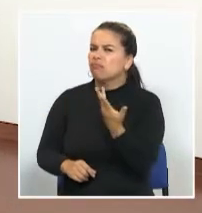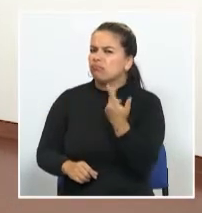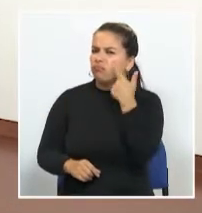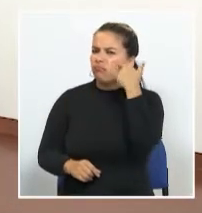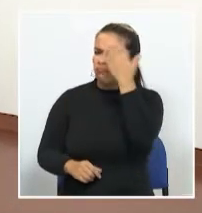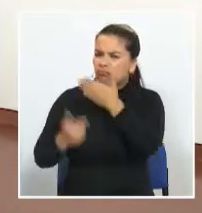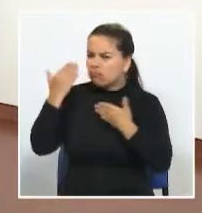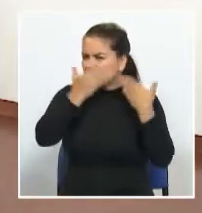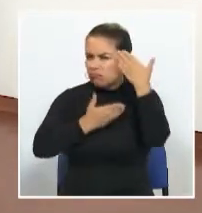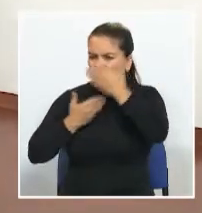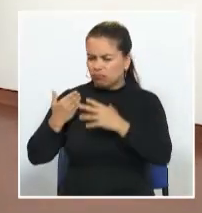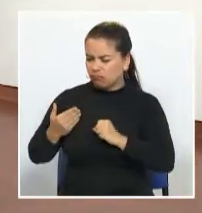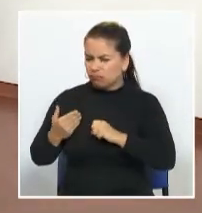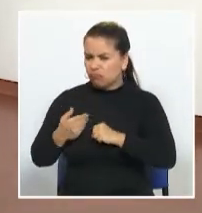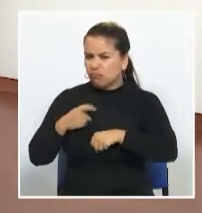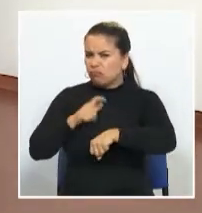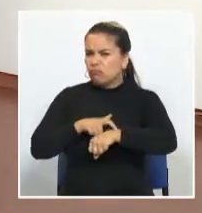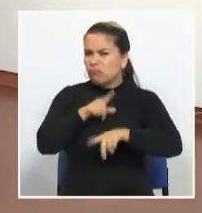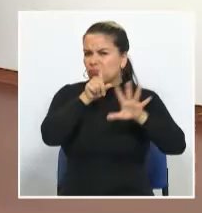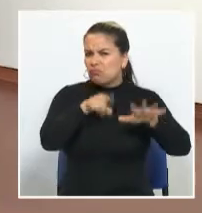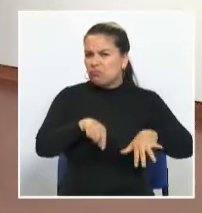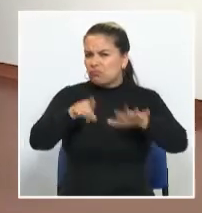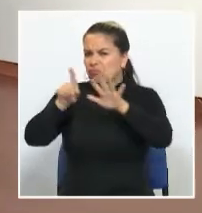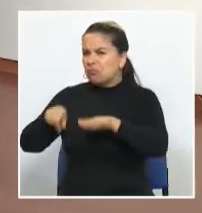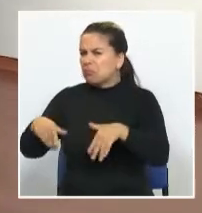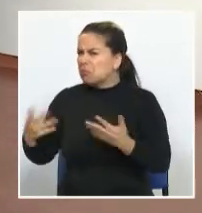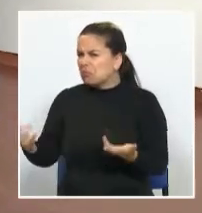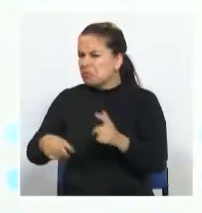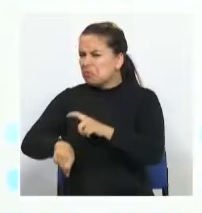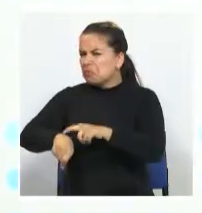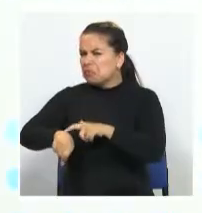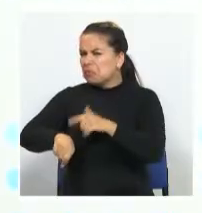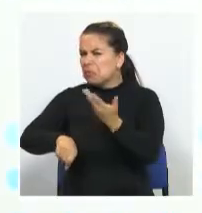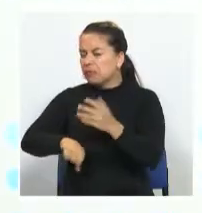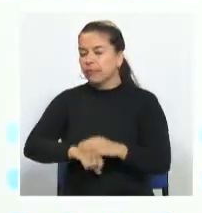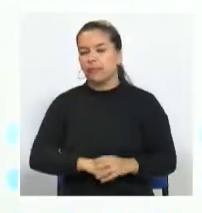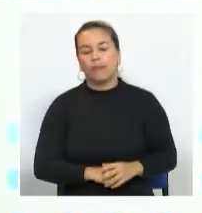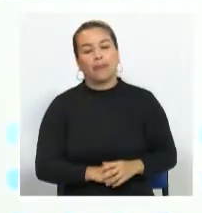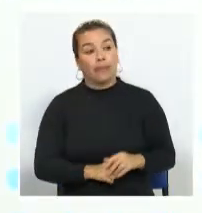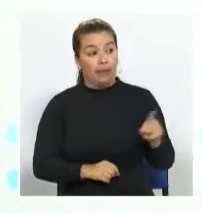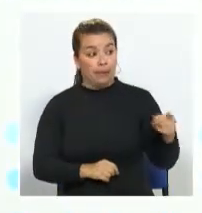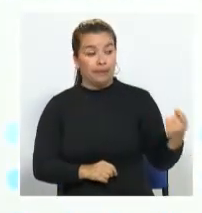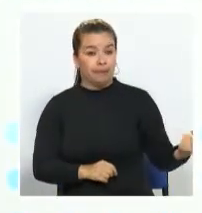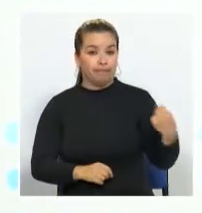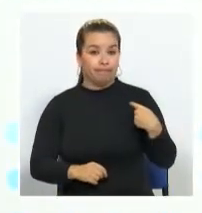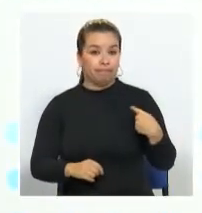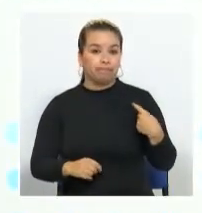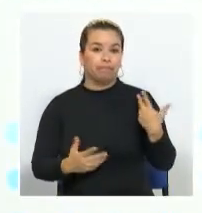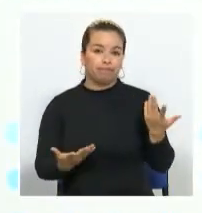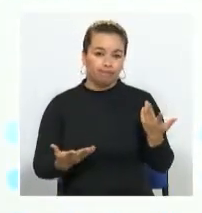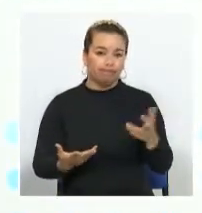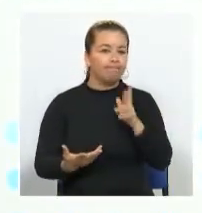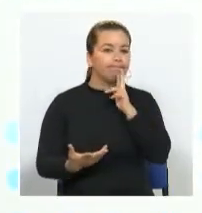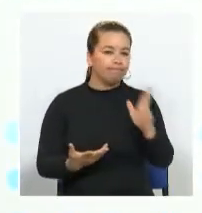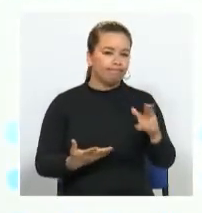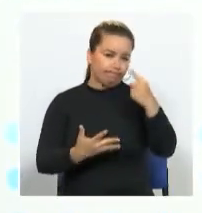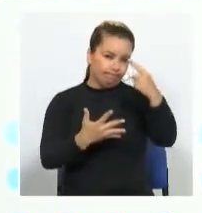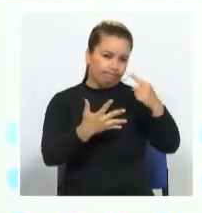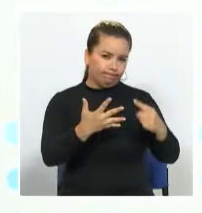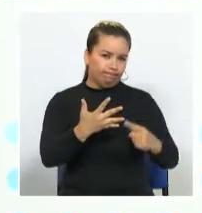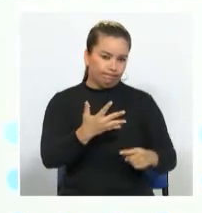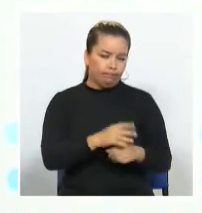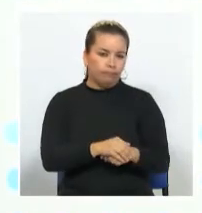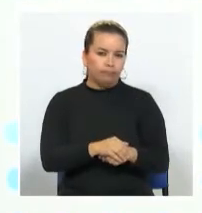corazón. Bueno, esta pregunta tiene varias respuestas.